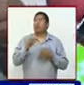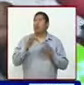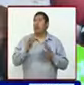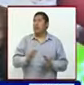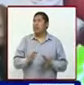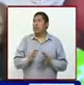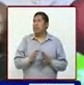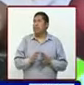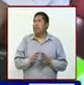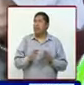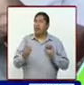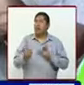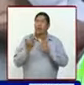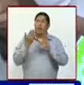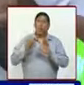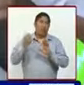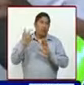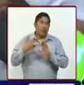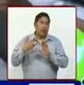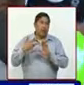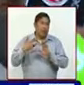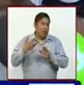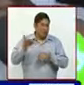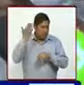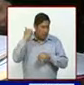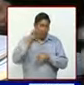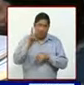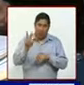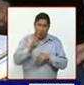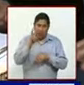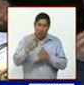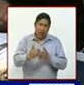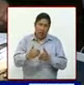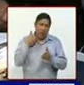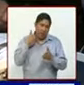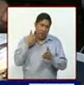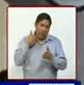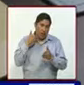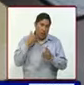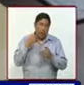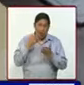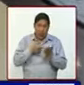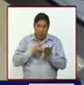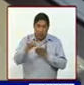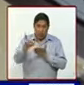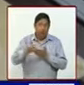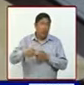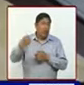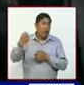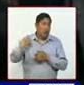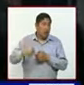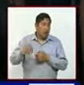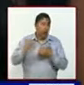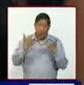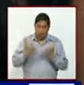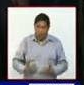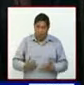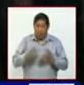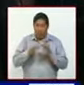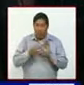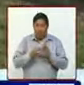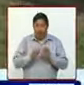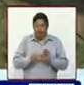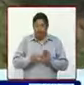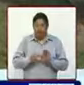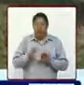horas de la audiencia. Eso se ha presentado el día viernes con mucha antelación, ¿no es cierto? Y el tribunal el día de hoy ha resuelto de